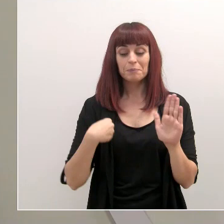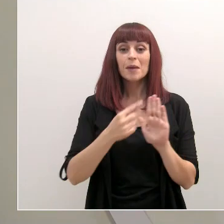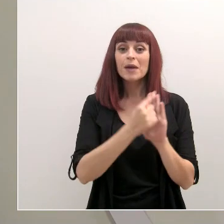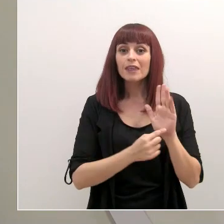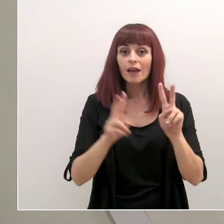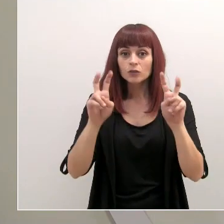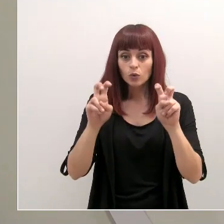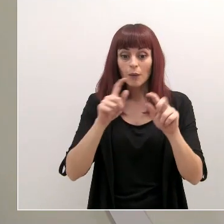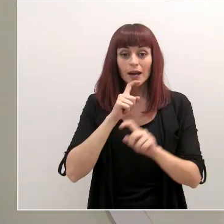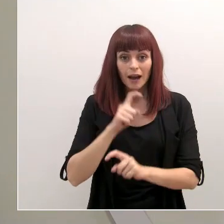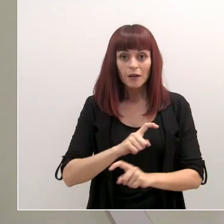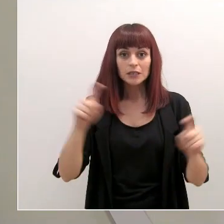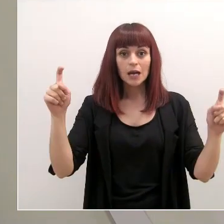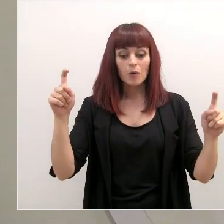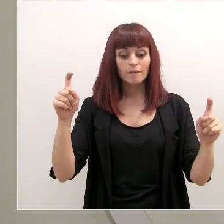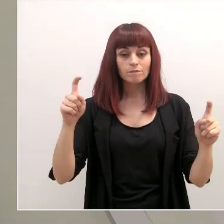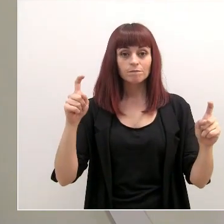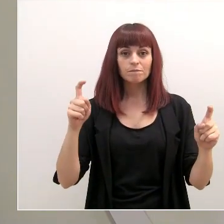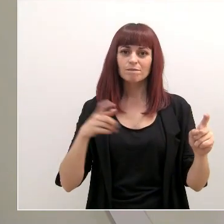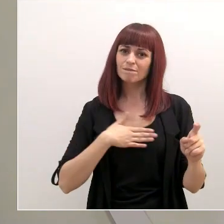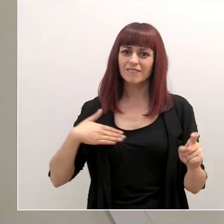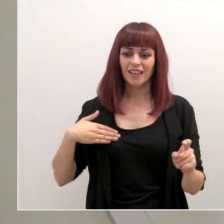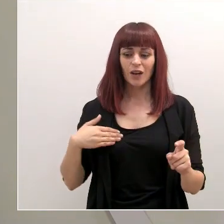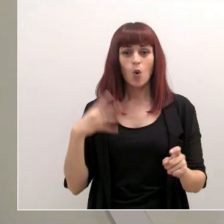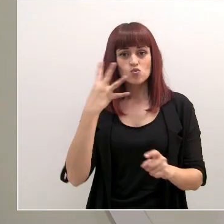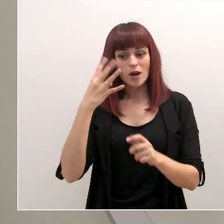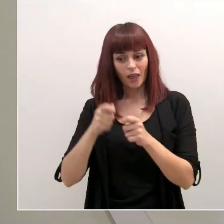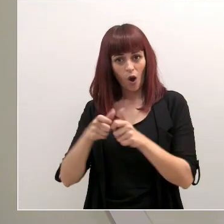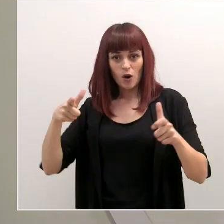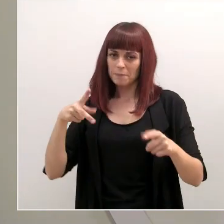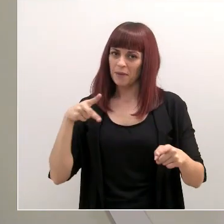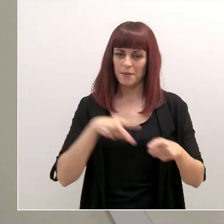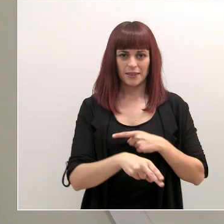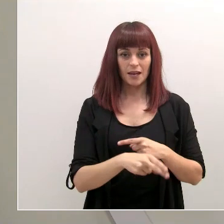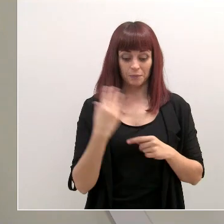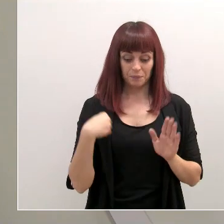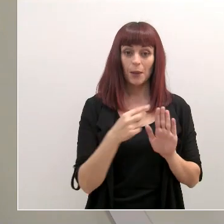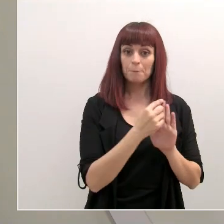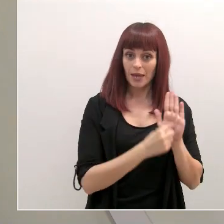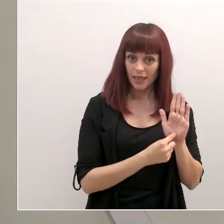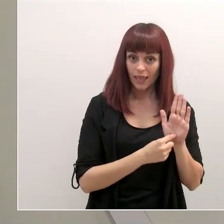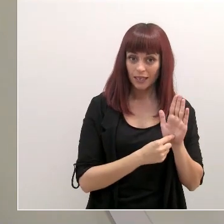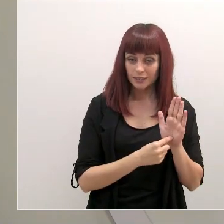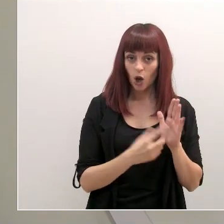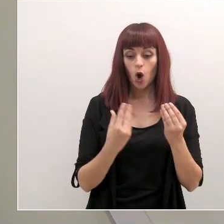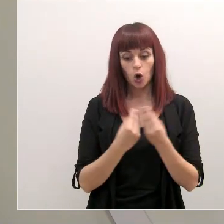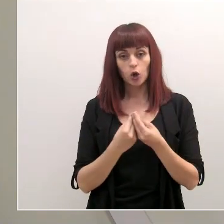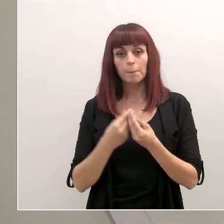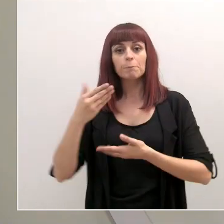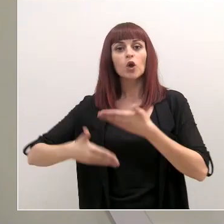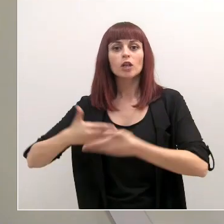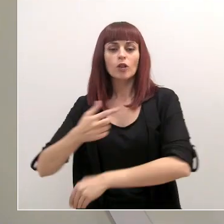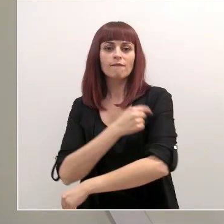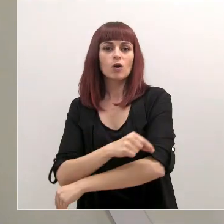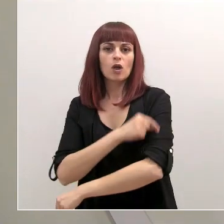que anunciamos están encaminadas a evitar una cuarta ola, compaginando estas medidas con el avance del proceso de